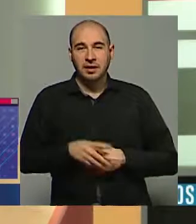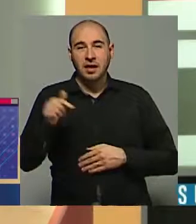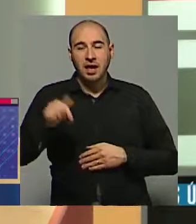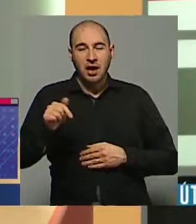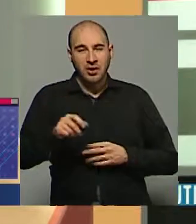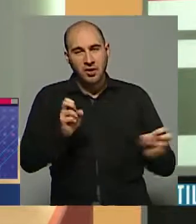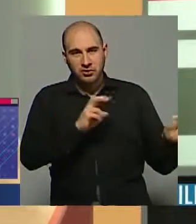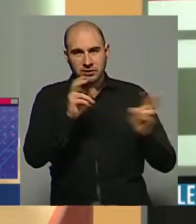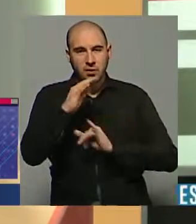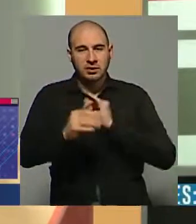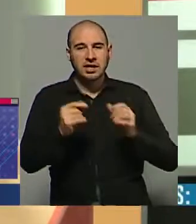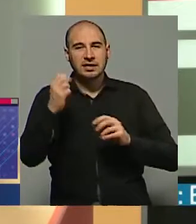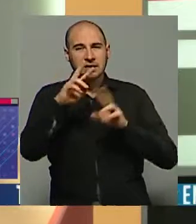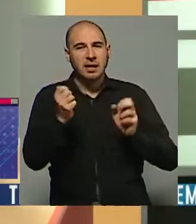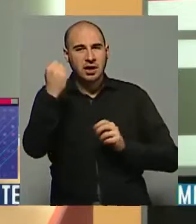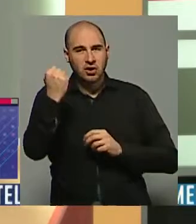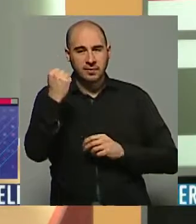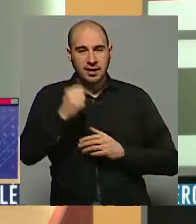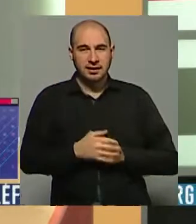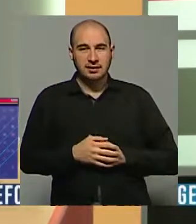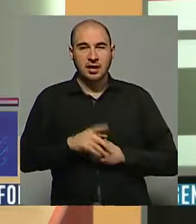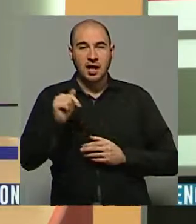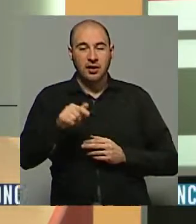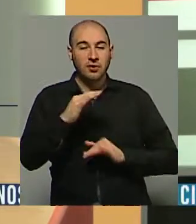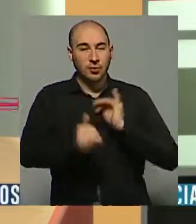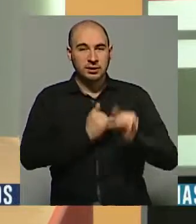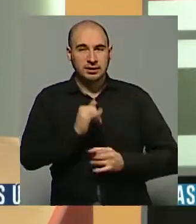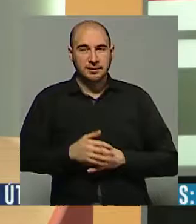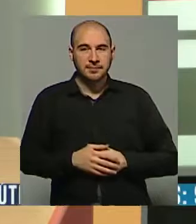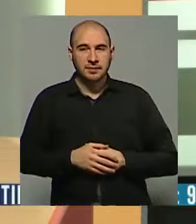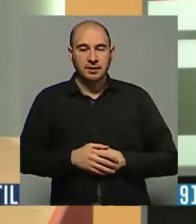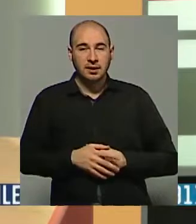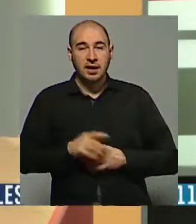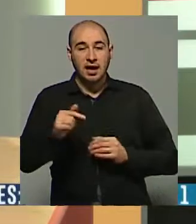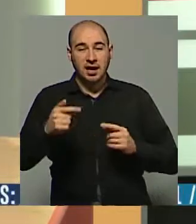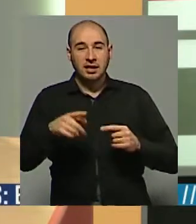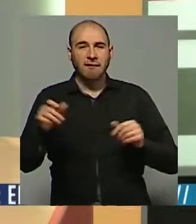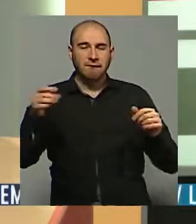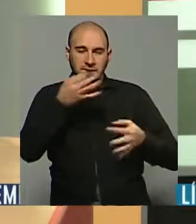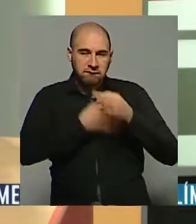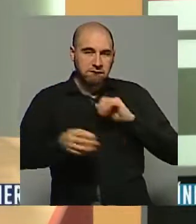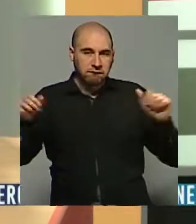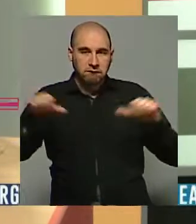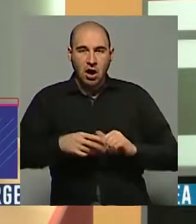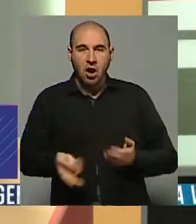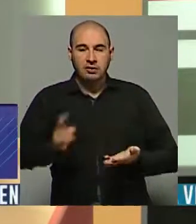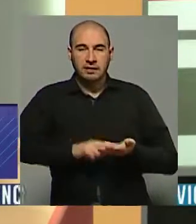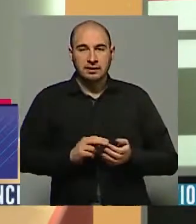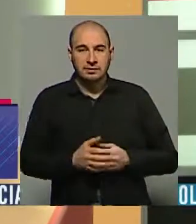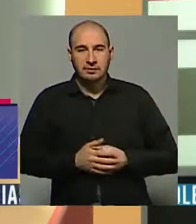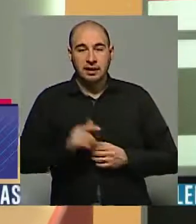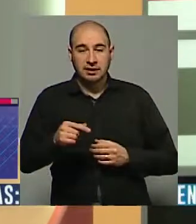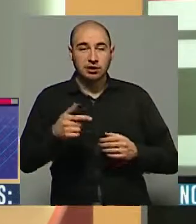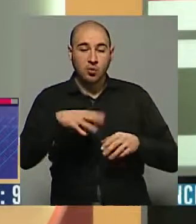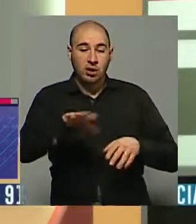Vamos ahora a hablar de los números de la economía. En este caso tenemos que decir que hay una nueva caída en las ventas, en este caso